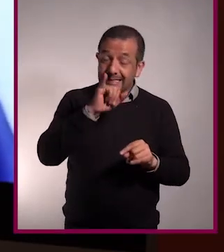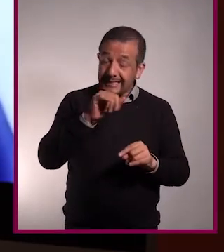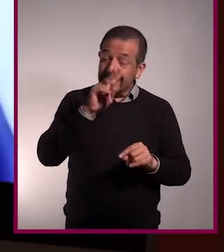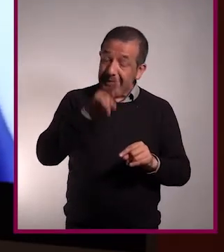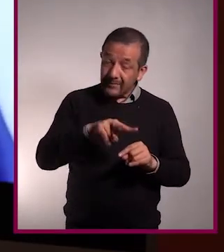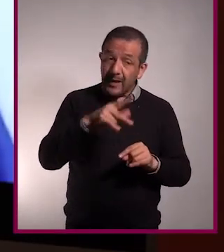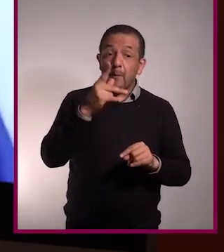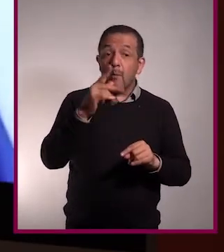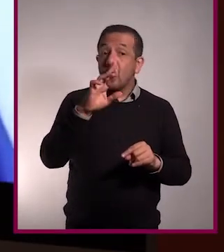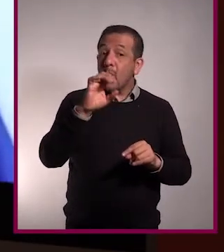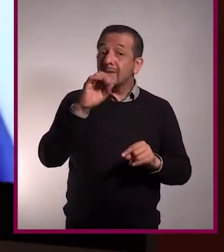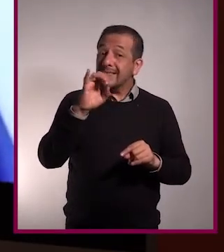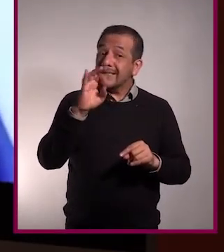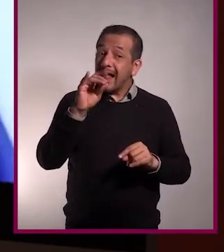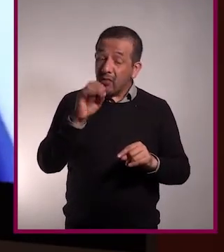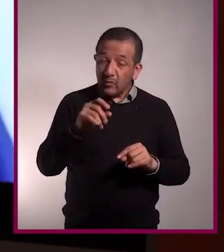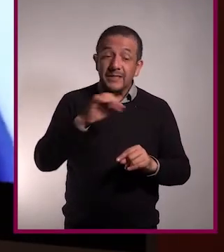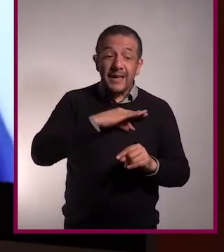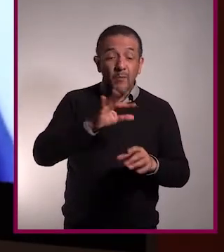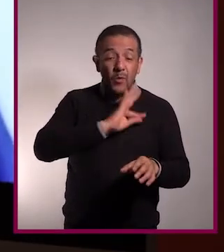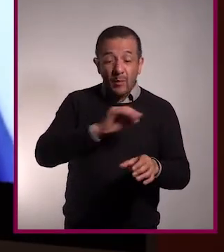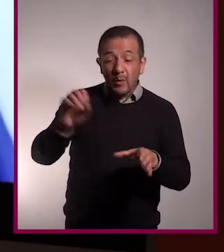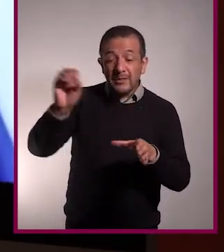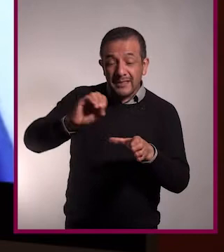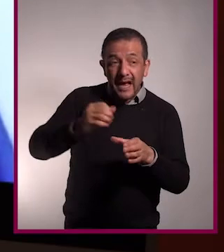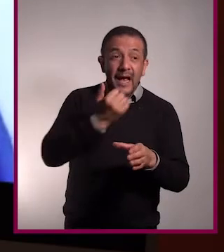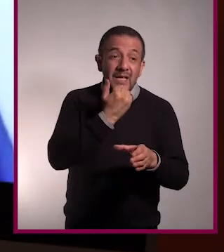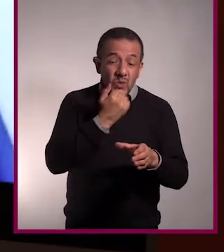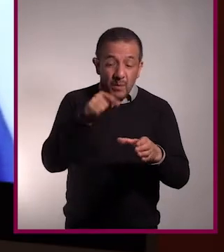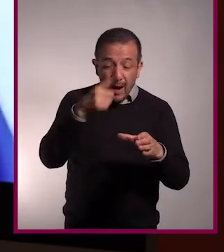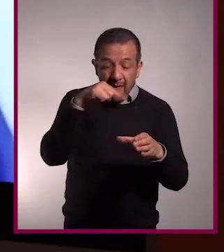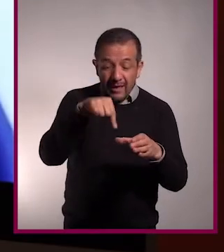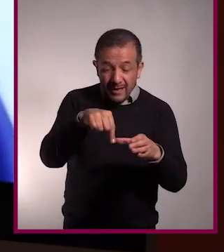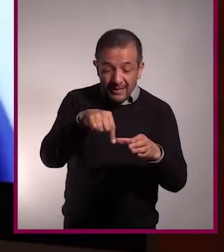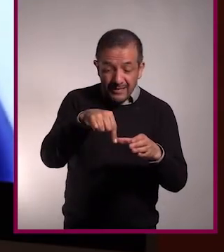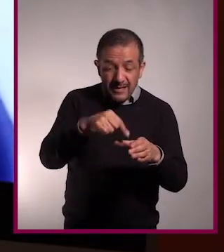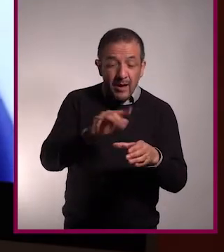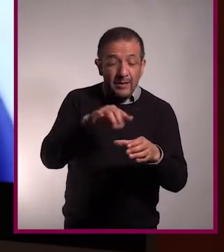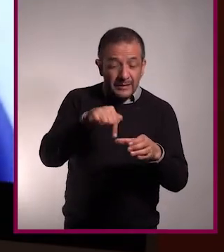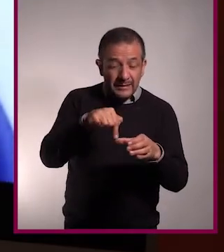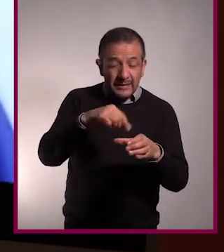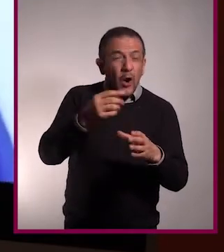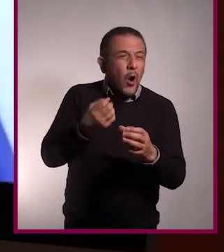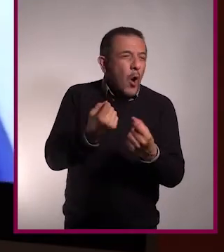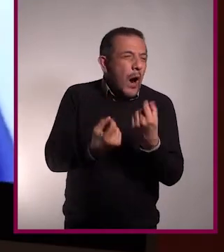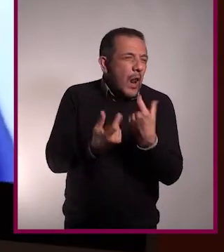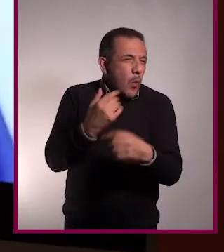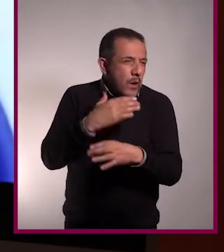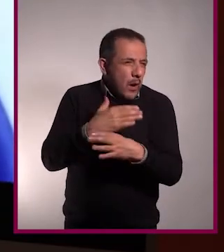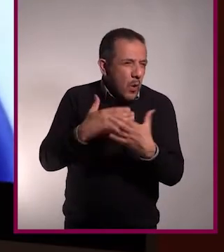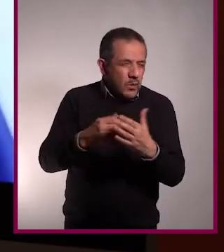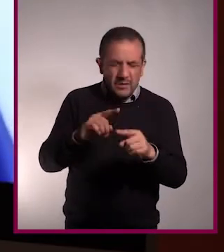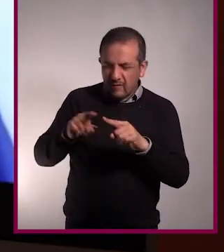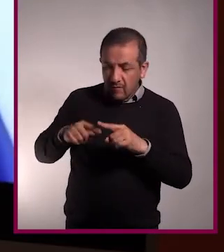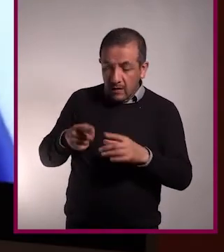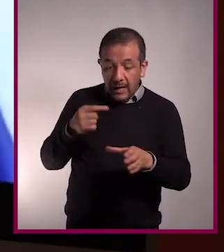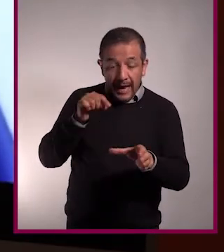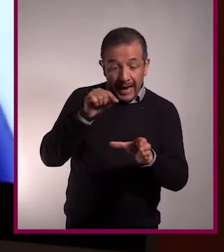envase. Ahora, los procesados sí llevan, digamos, ya se les puede poner sal,